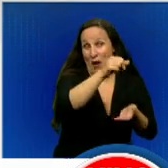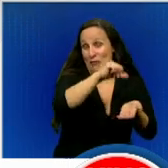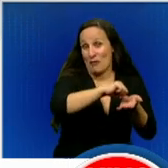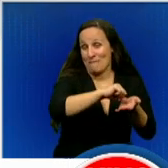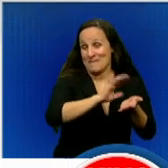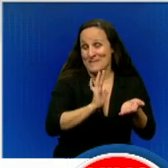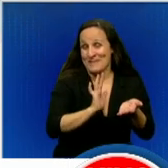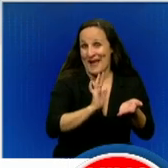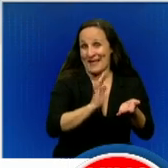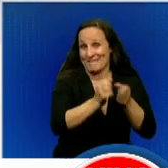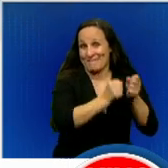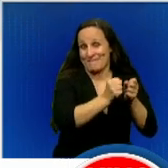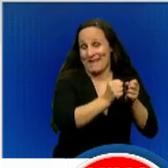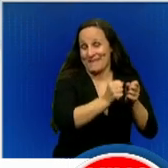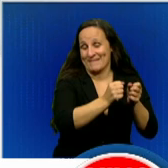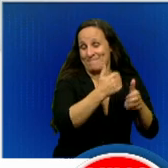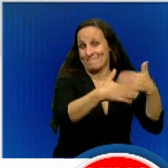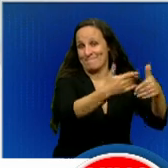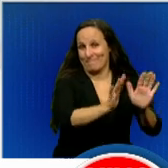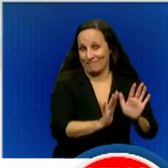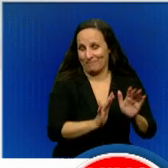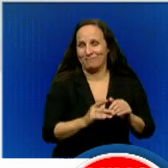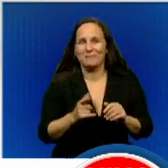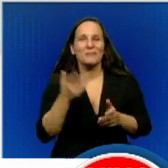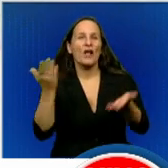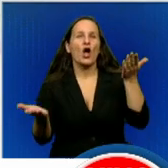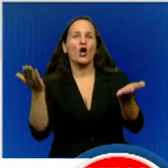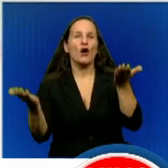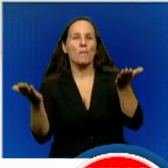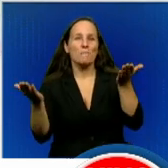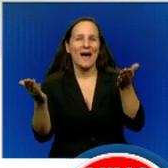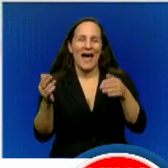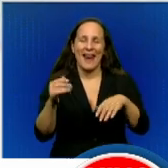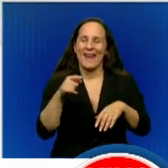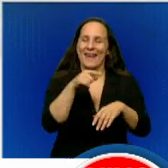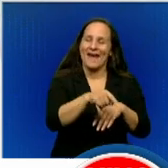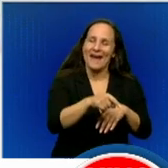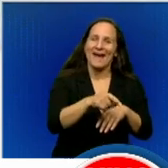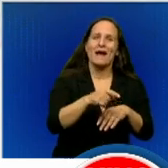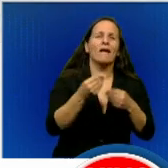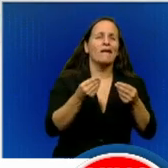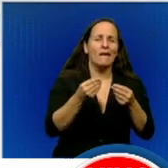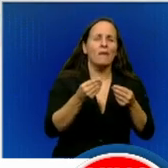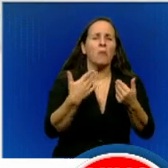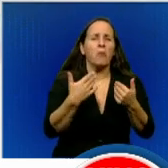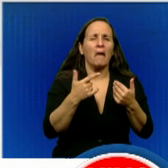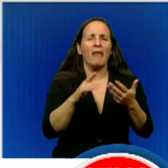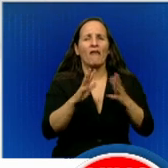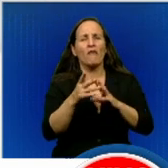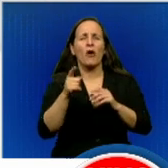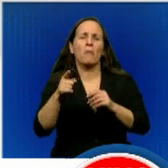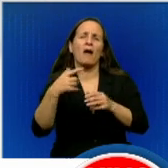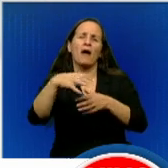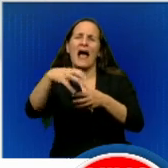en otros lugares esta alegoría sostiene clerc es aplicable a los más distintos ámbitos